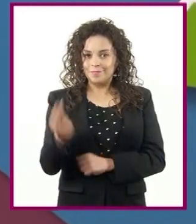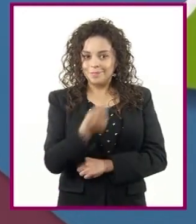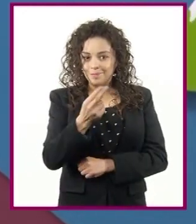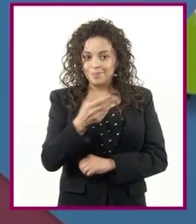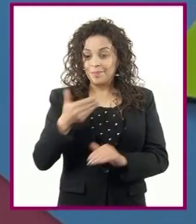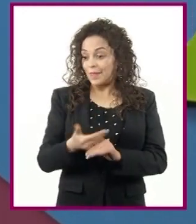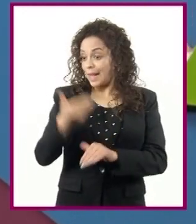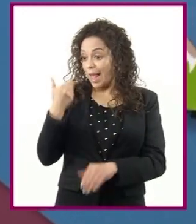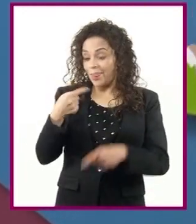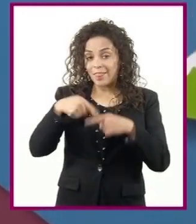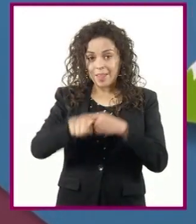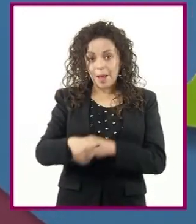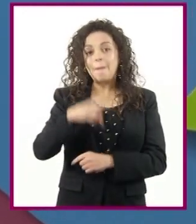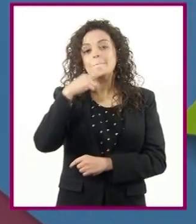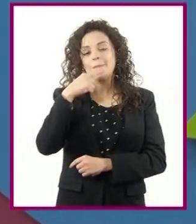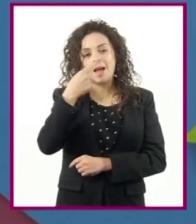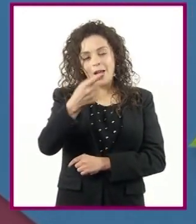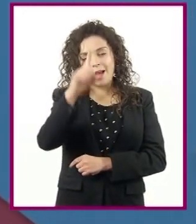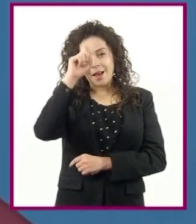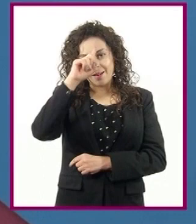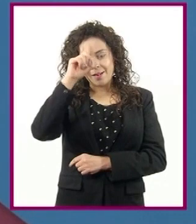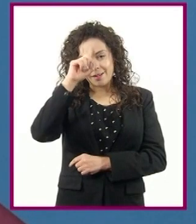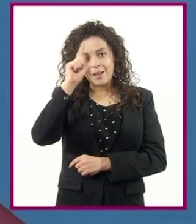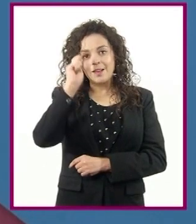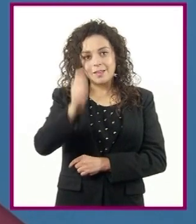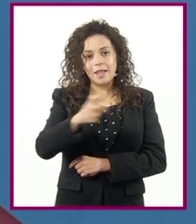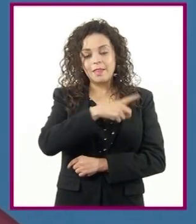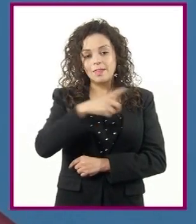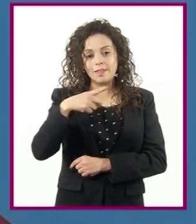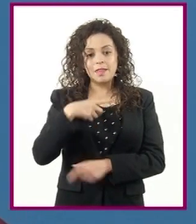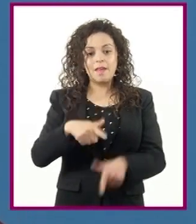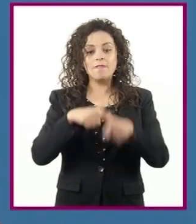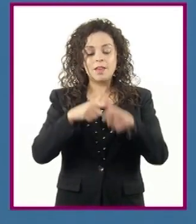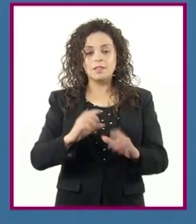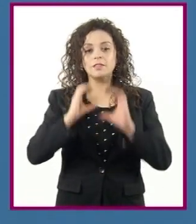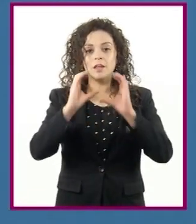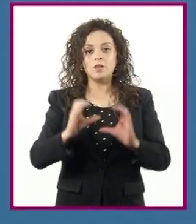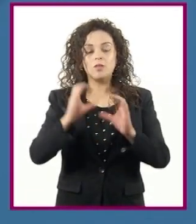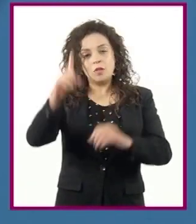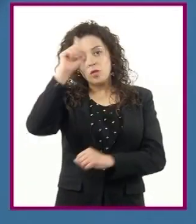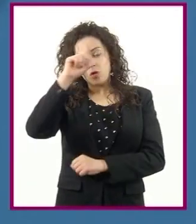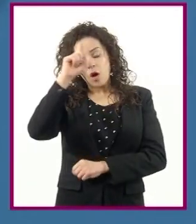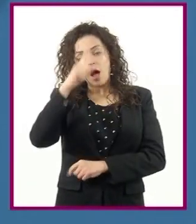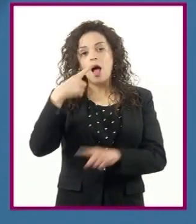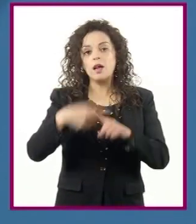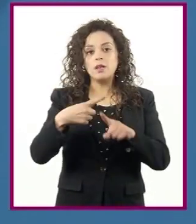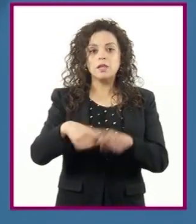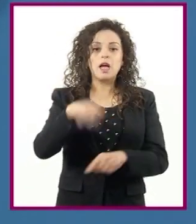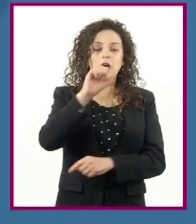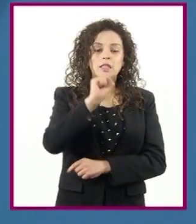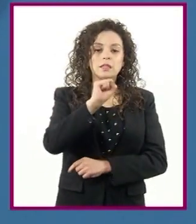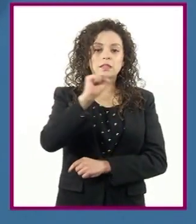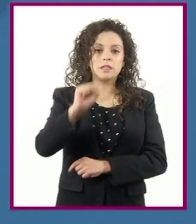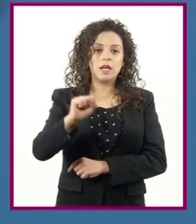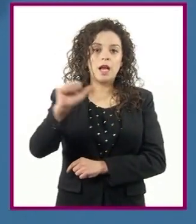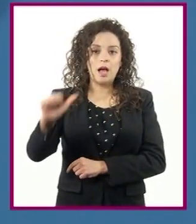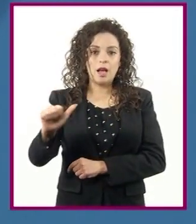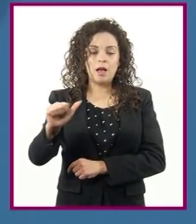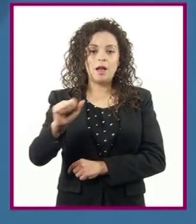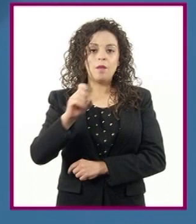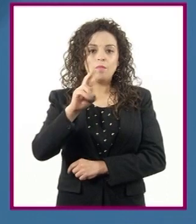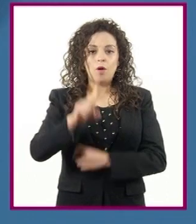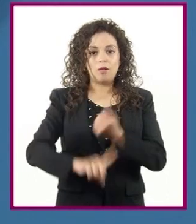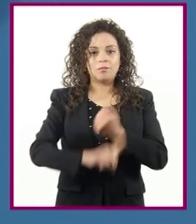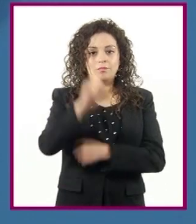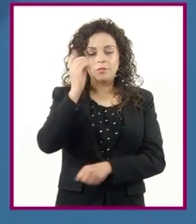comenzar, les recordamos continuar practicando las recomendaciones de la Secretaría de Salud ante la situación sanitaria que estamos